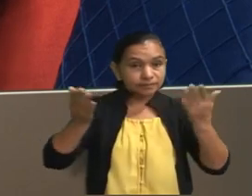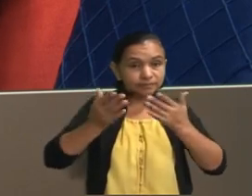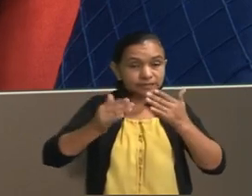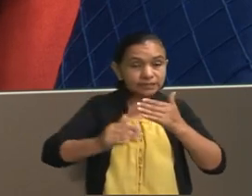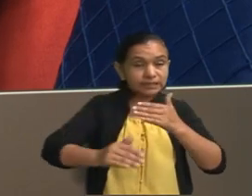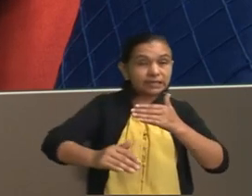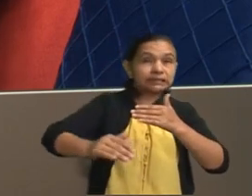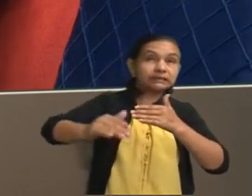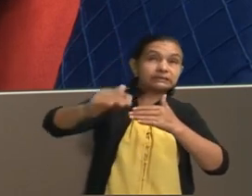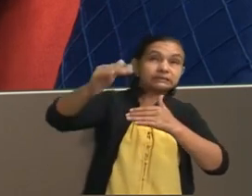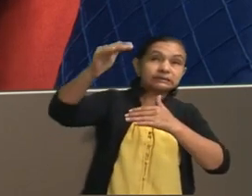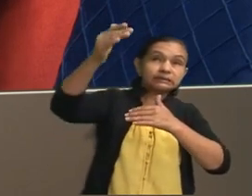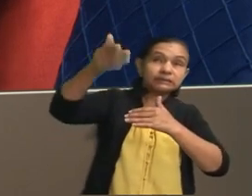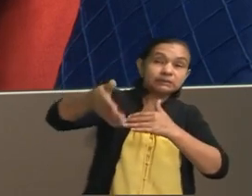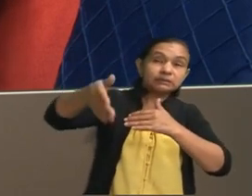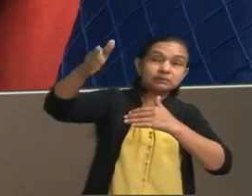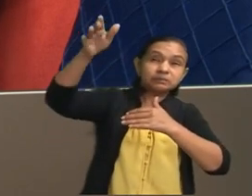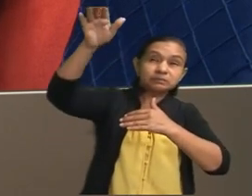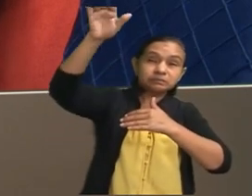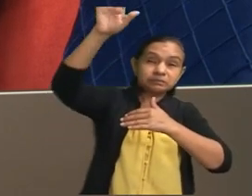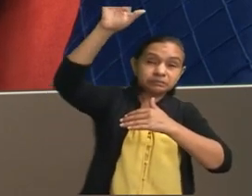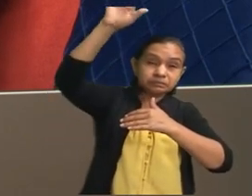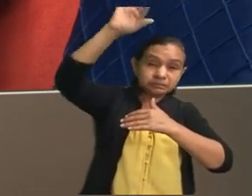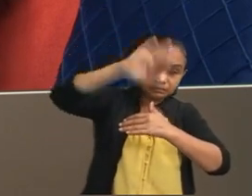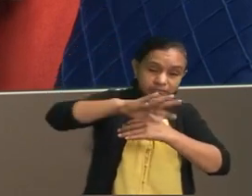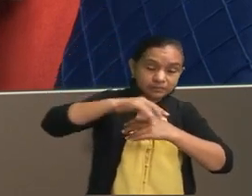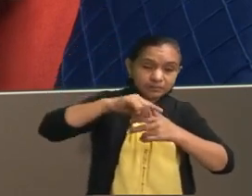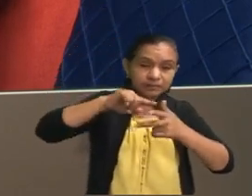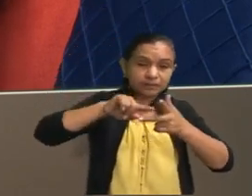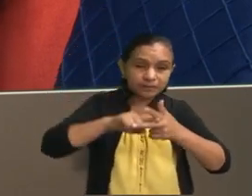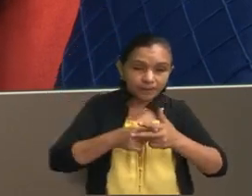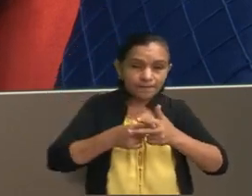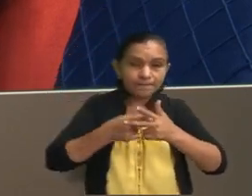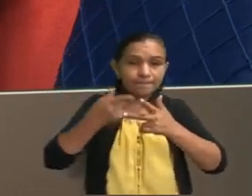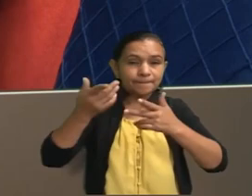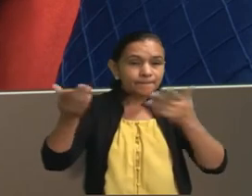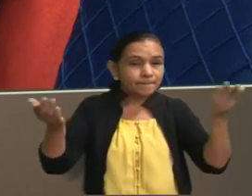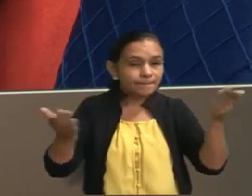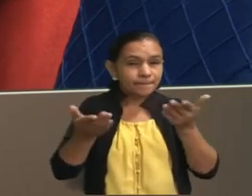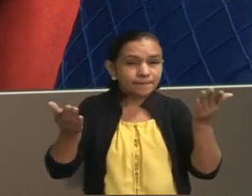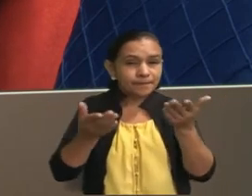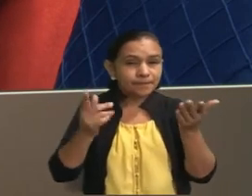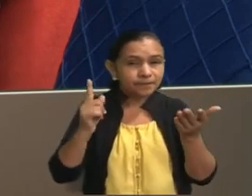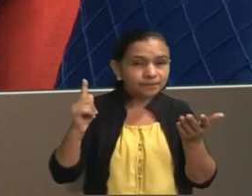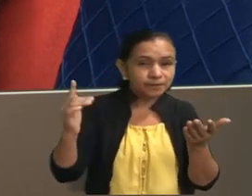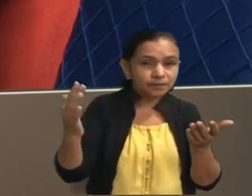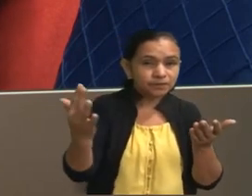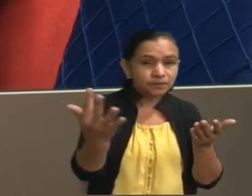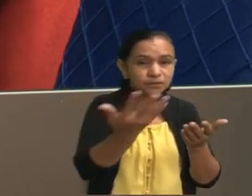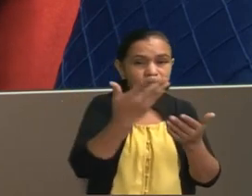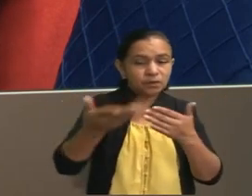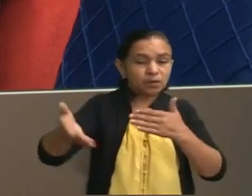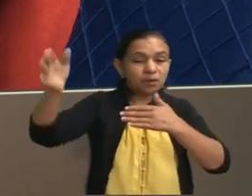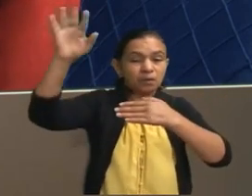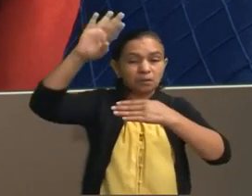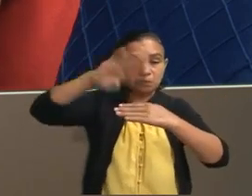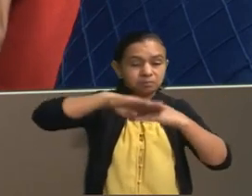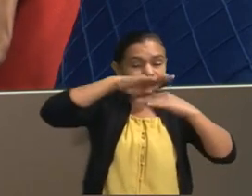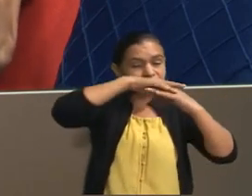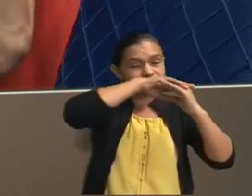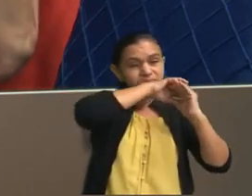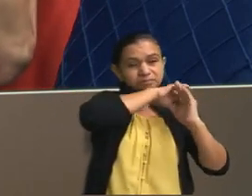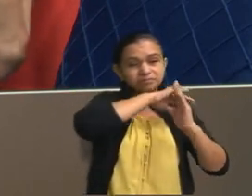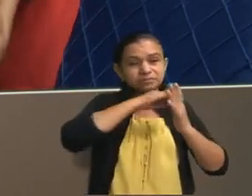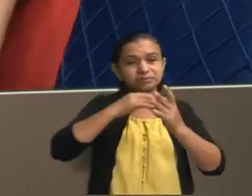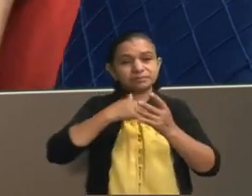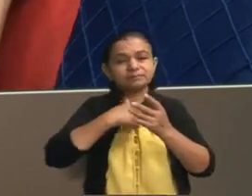alta es la ola al inicio y después durante todo el impacto del tsunami? El impacto